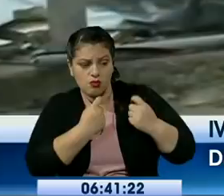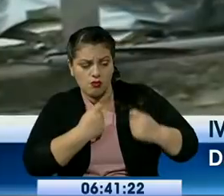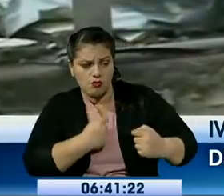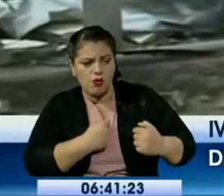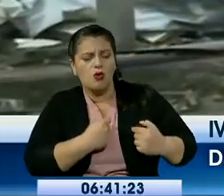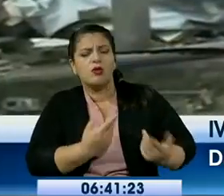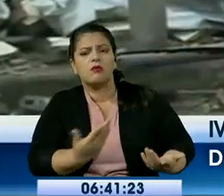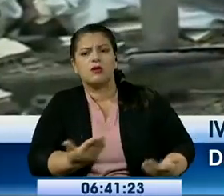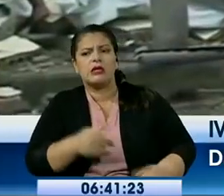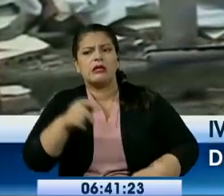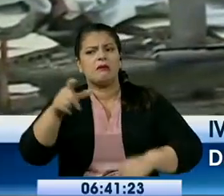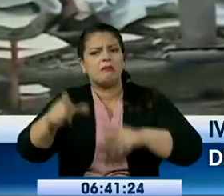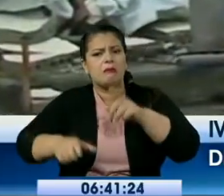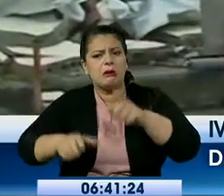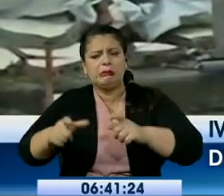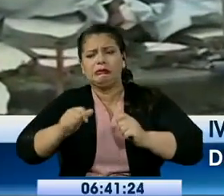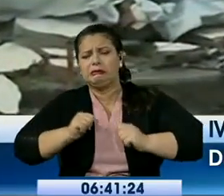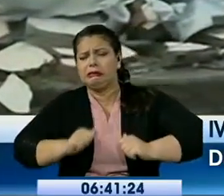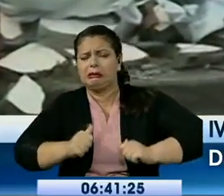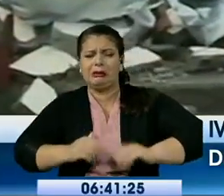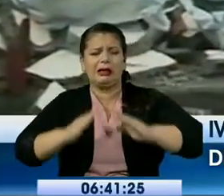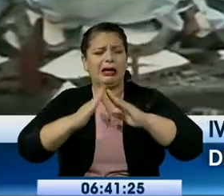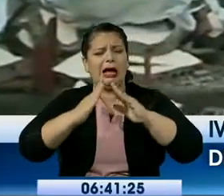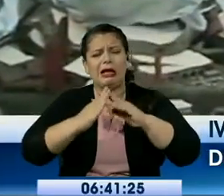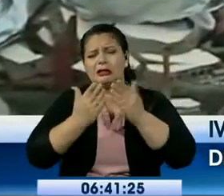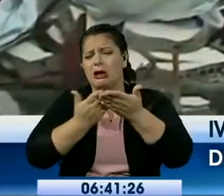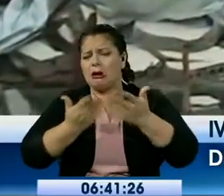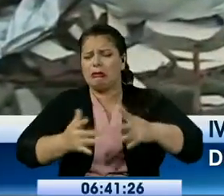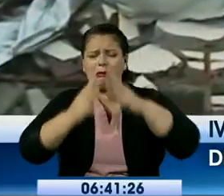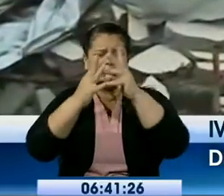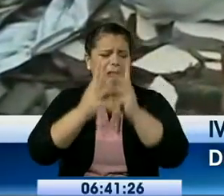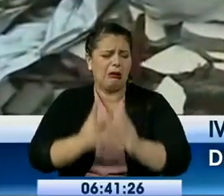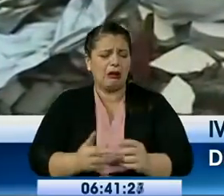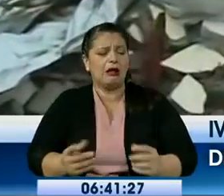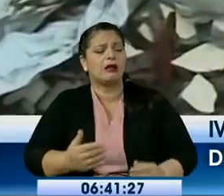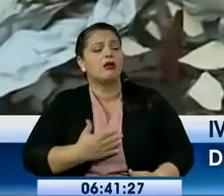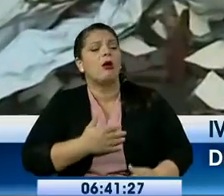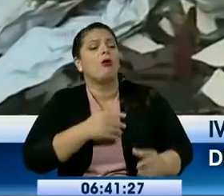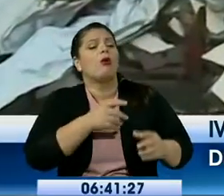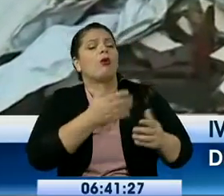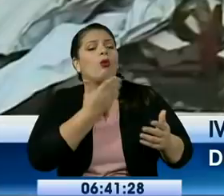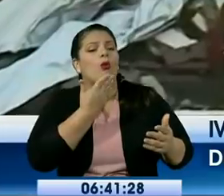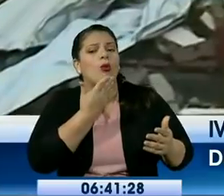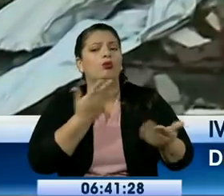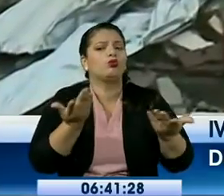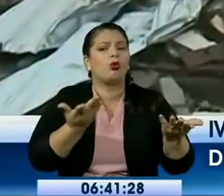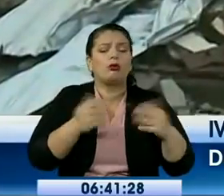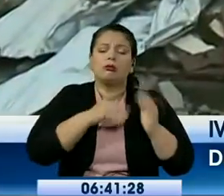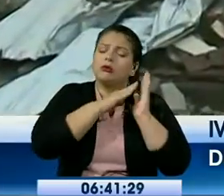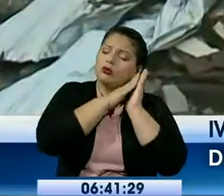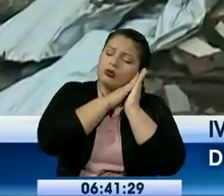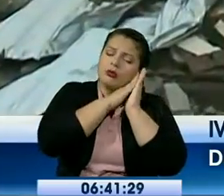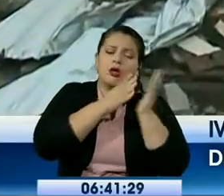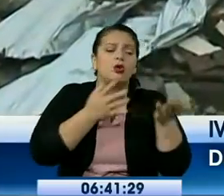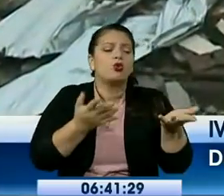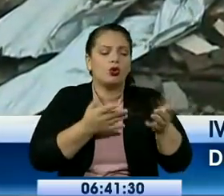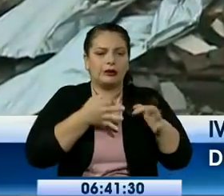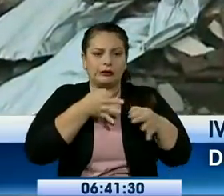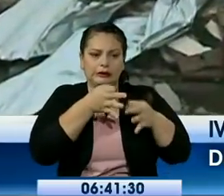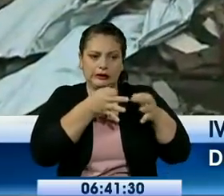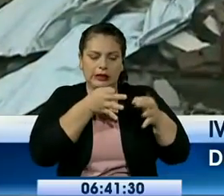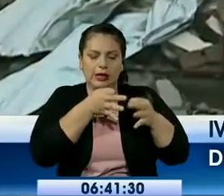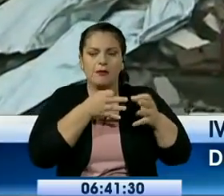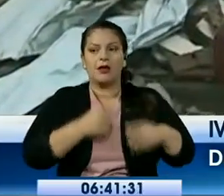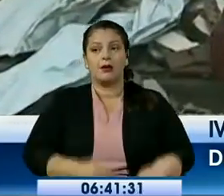viviendas, como nos indica la cámara, están en el albergue de la iglesia, donde están de